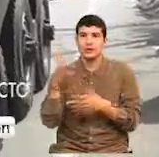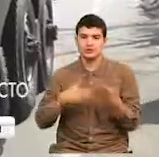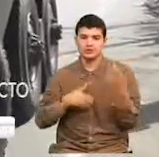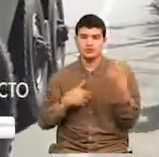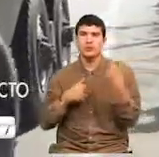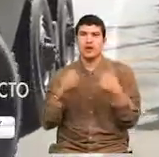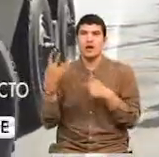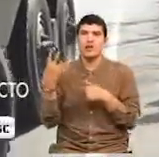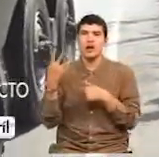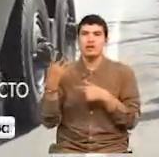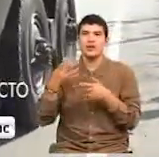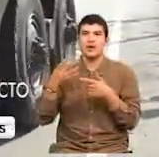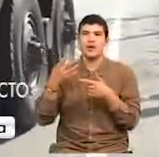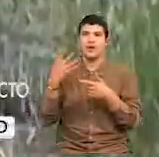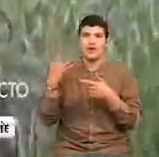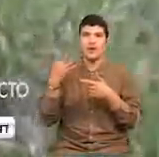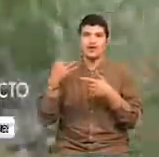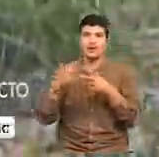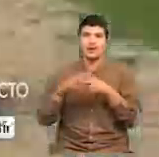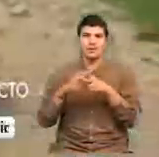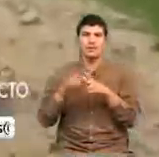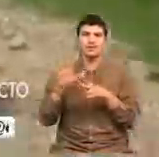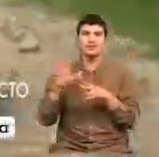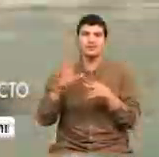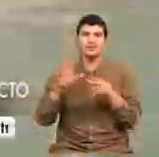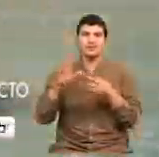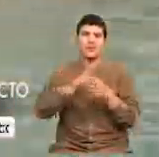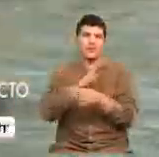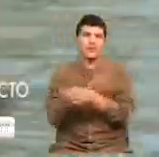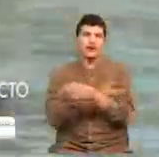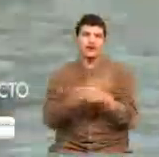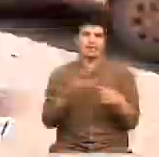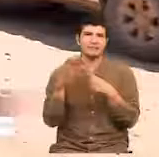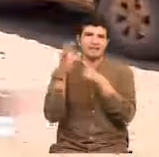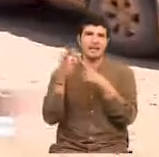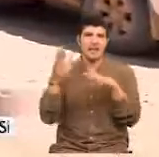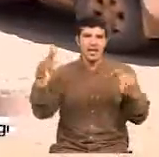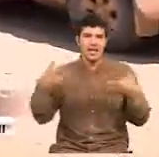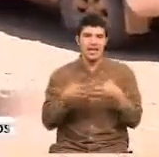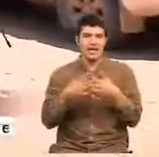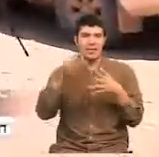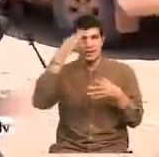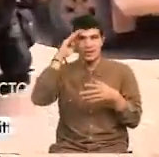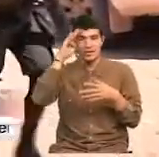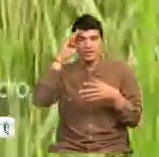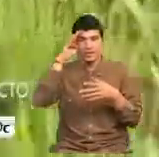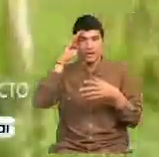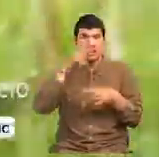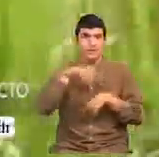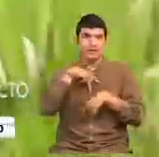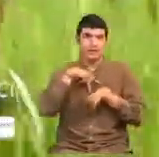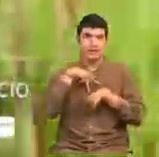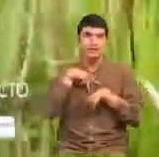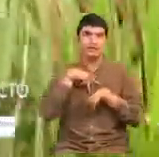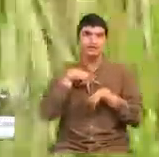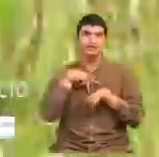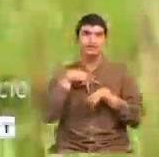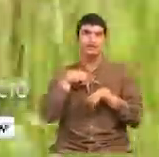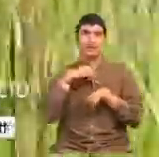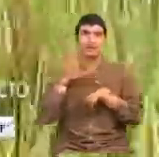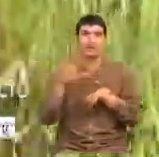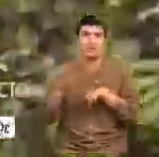4 armas adicionales que están relacionadas con fuerzas especiales, acción integral, policía militar y personal. La 30ª Brigada